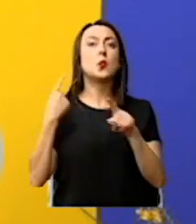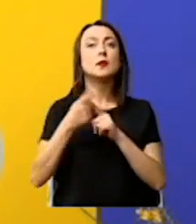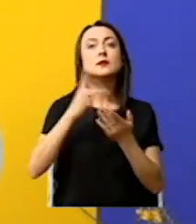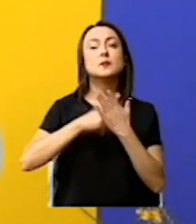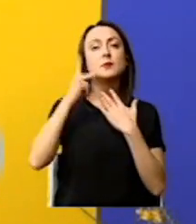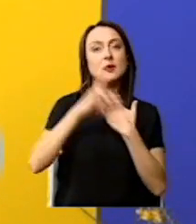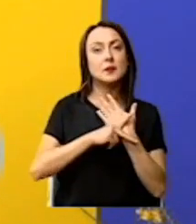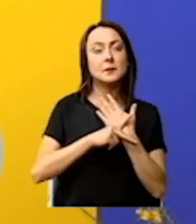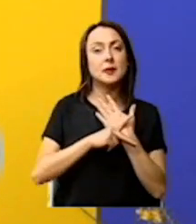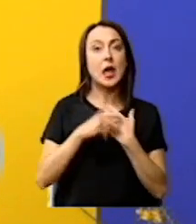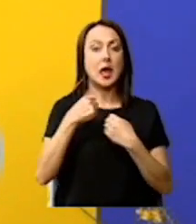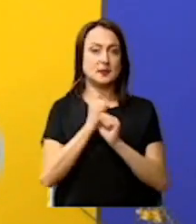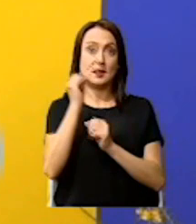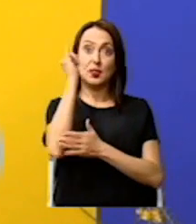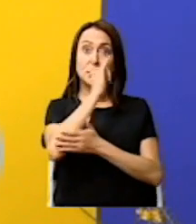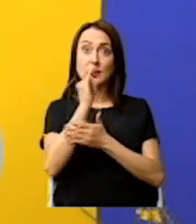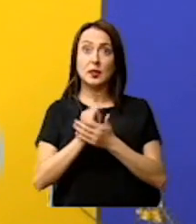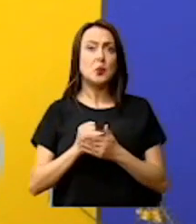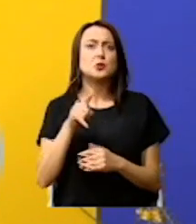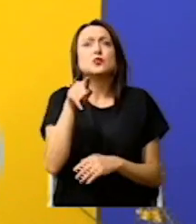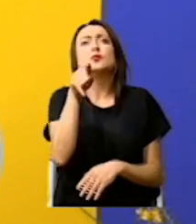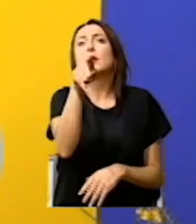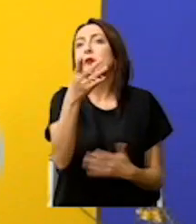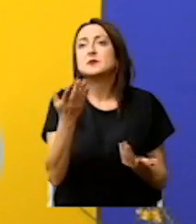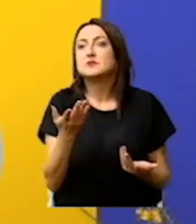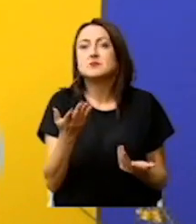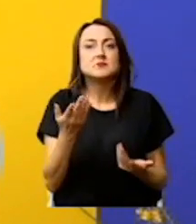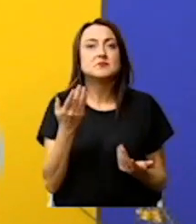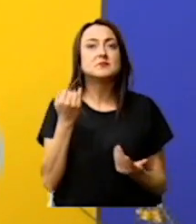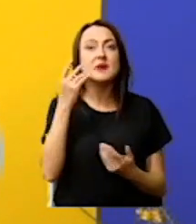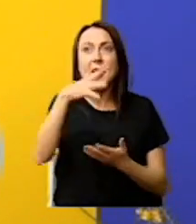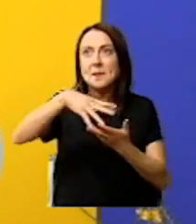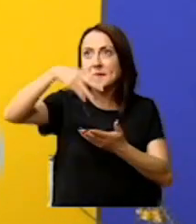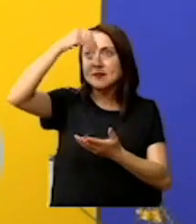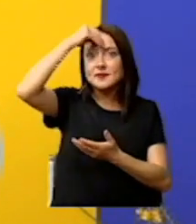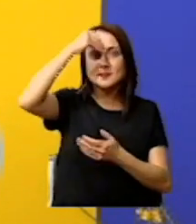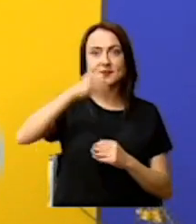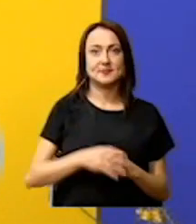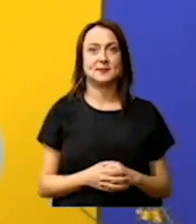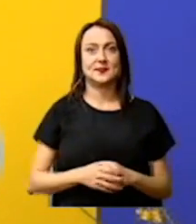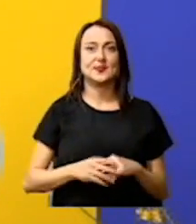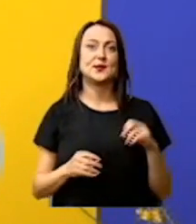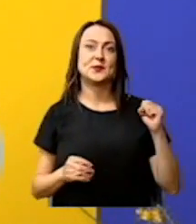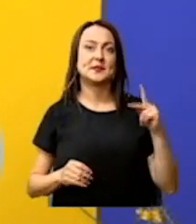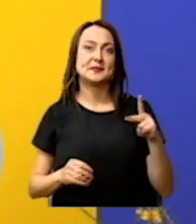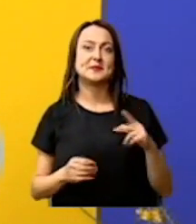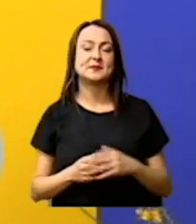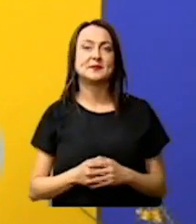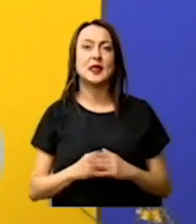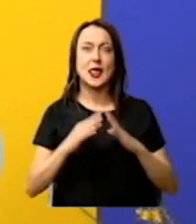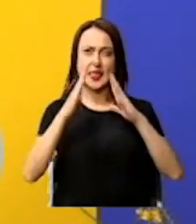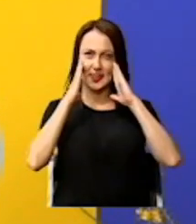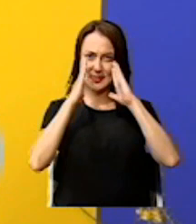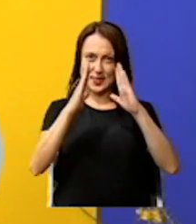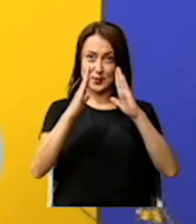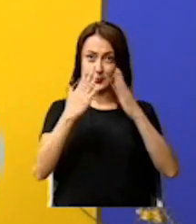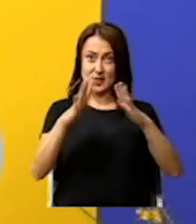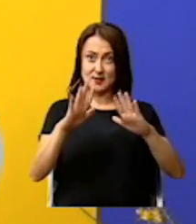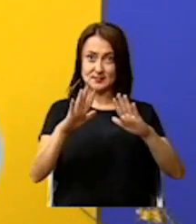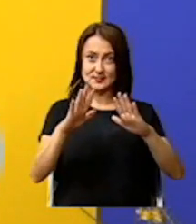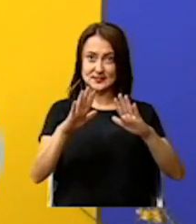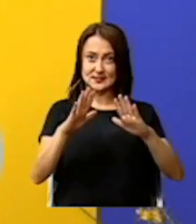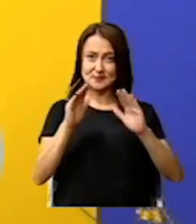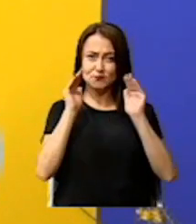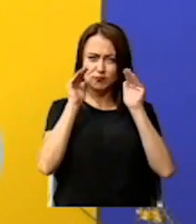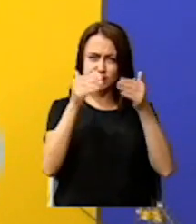programa y hacer un dibujo de lo que ustedes han estado aprendiendo. Ok, atentos y concentrados.